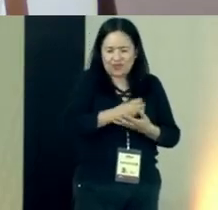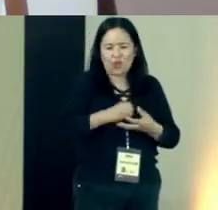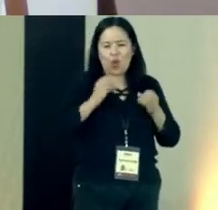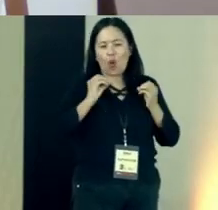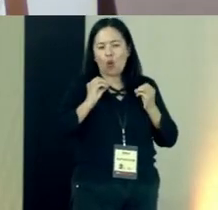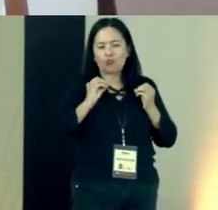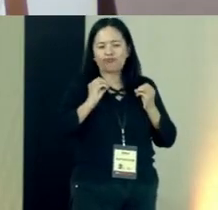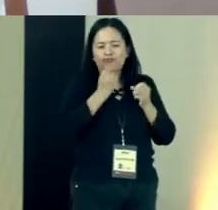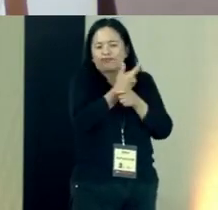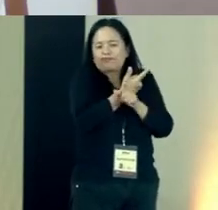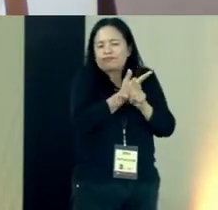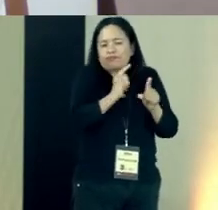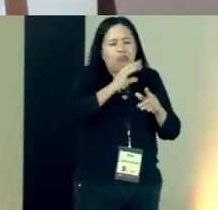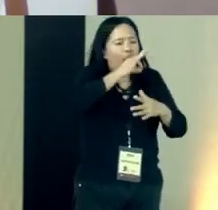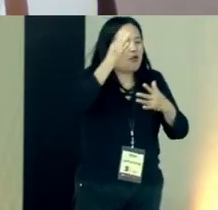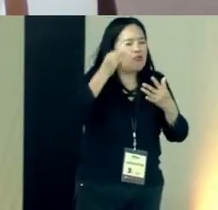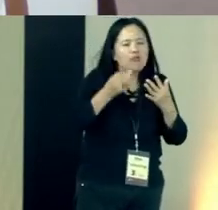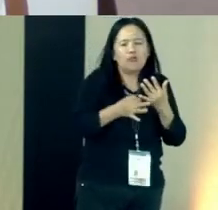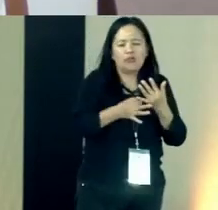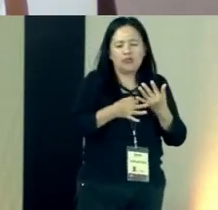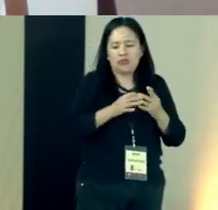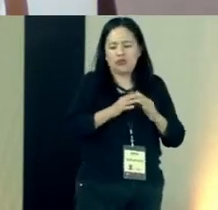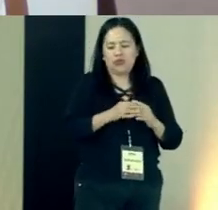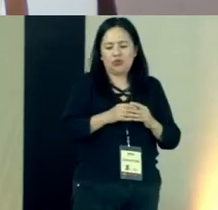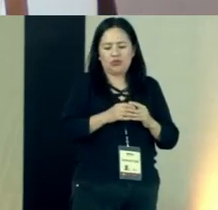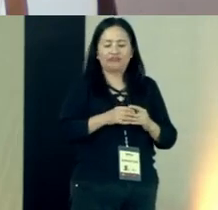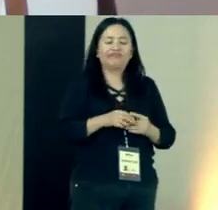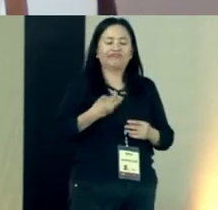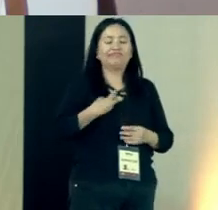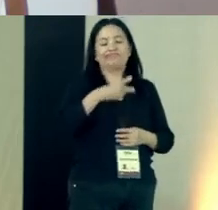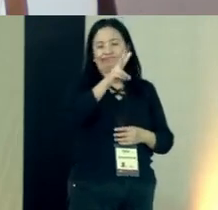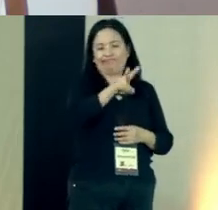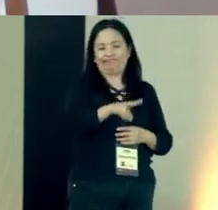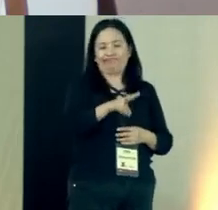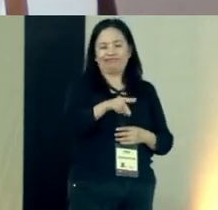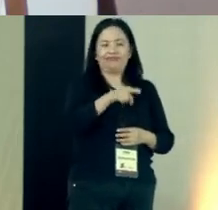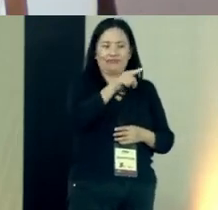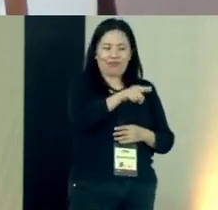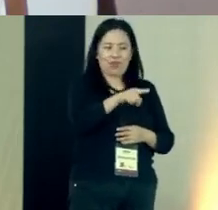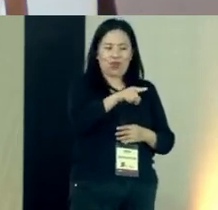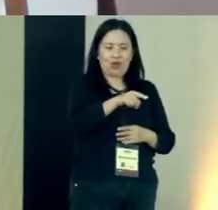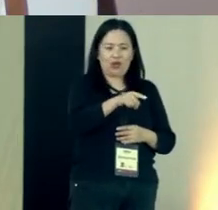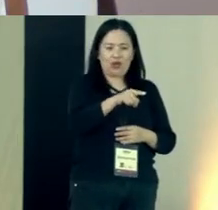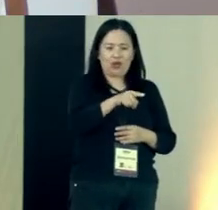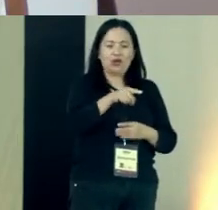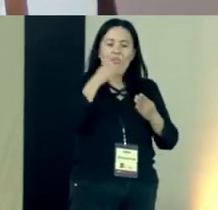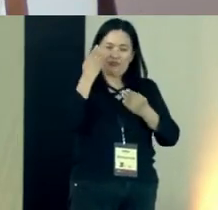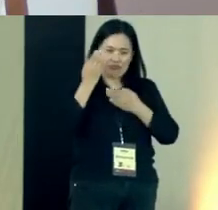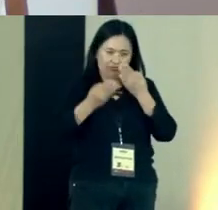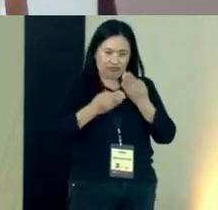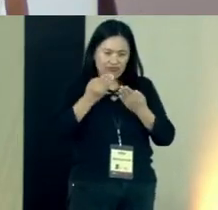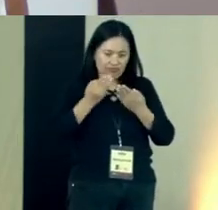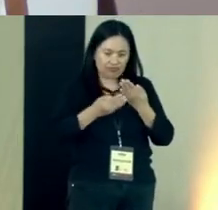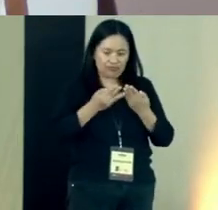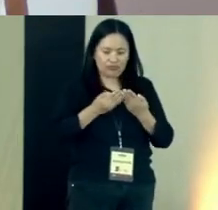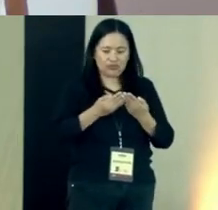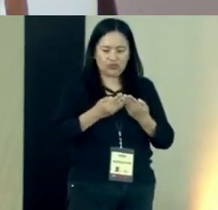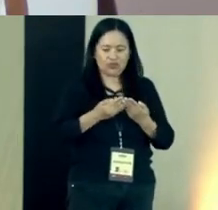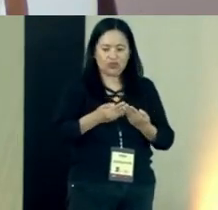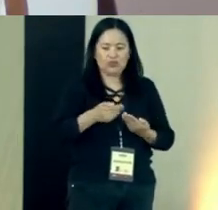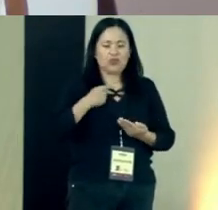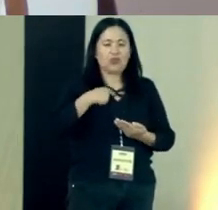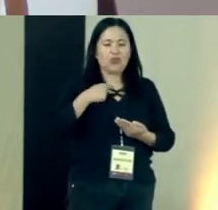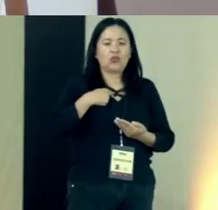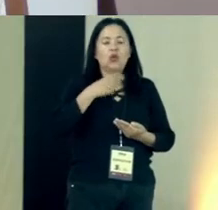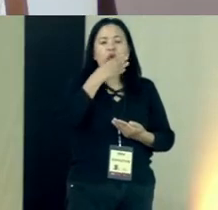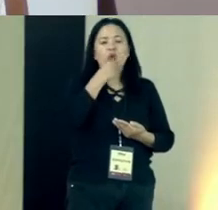liberarlos en el último momento. Y son realidades que también estos estudiosos, en los que basé bastante mi prólogo, sobre todo uno